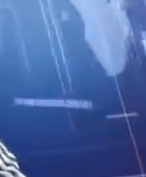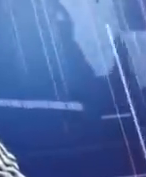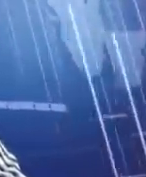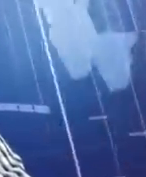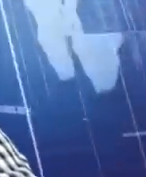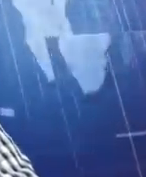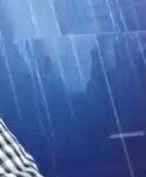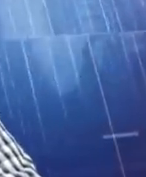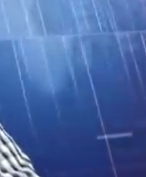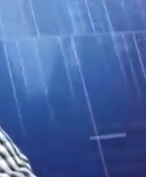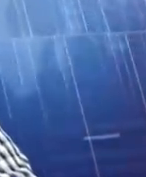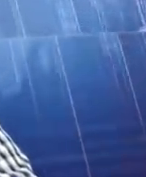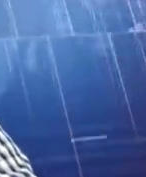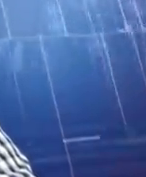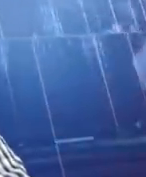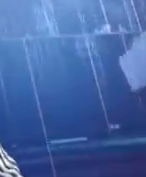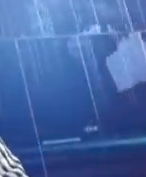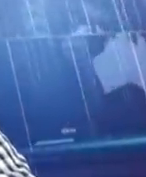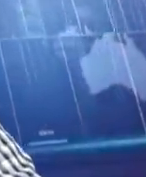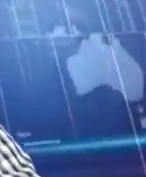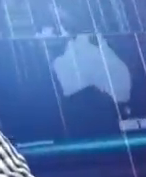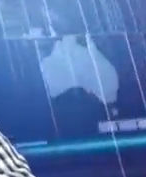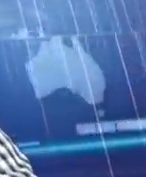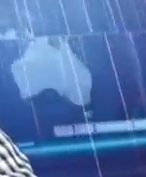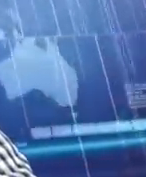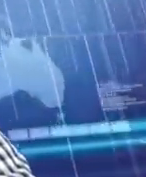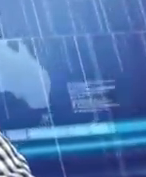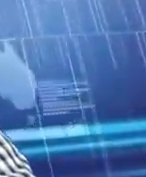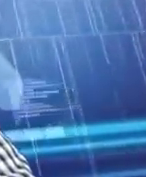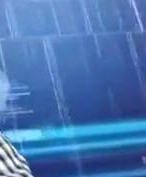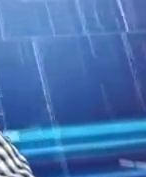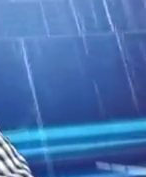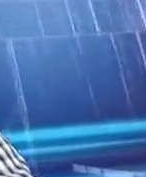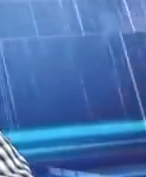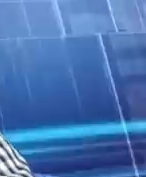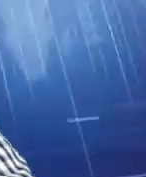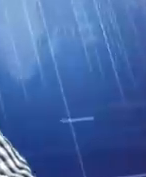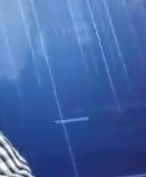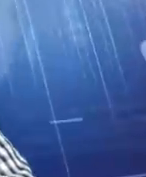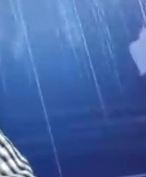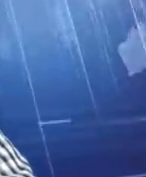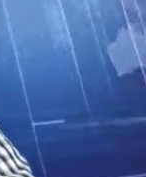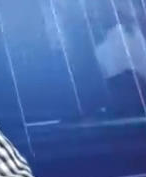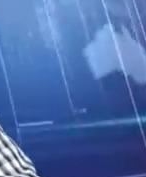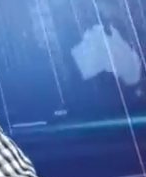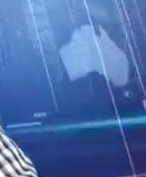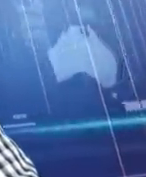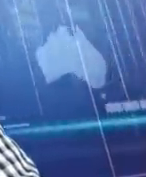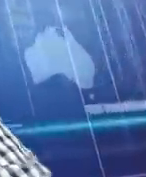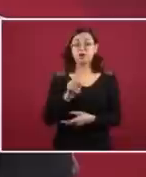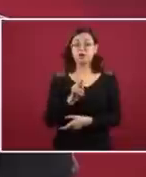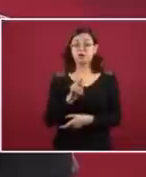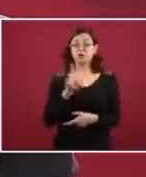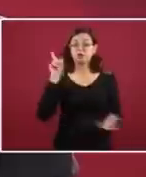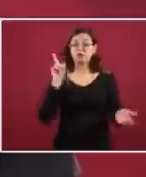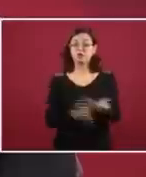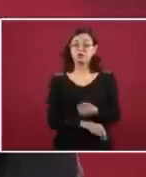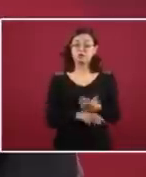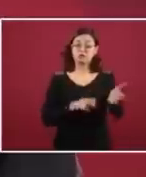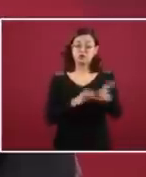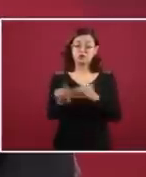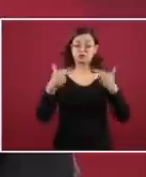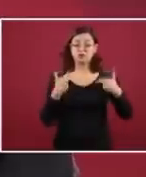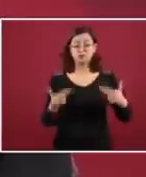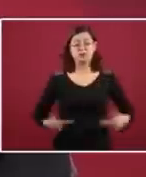tienen ninguna posibilidad de tener un exitoso golpe militar como sucedió en Bolivia. Vamos a escucharlo. Ayer